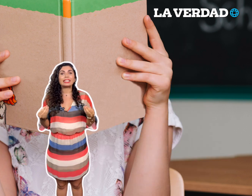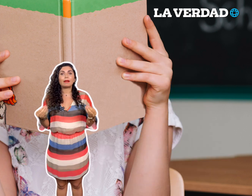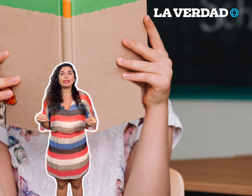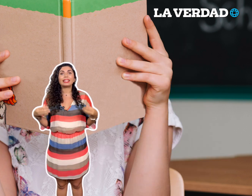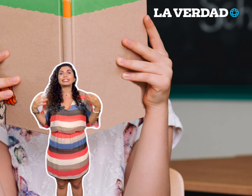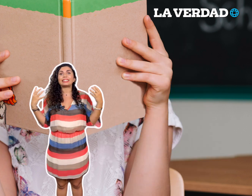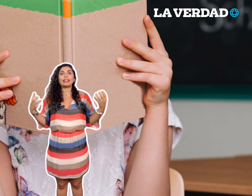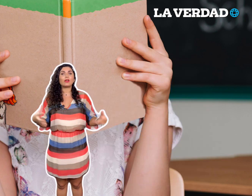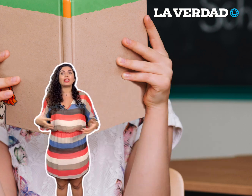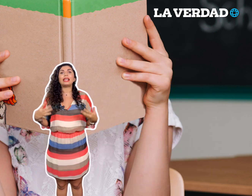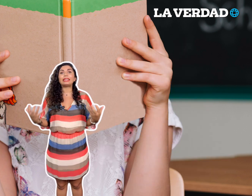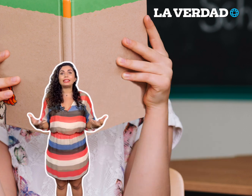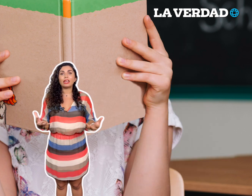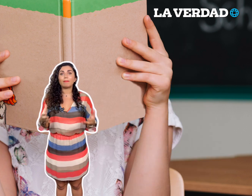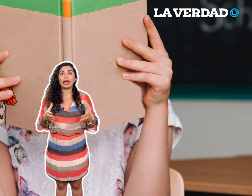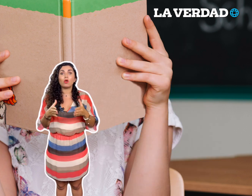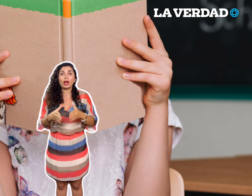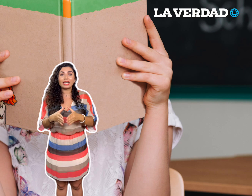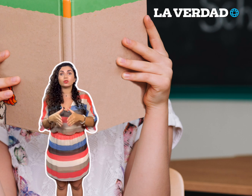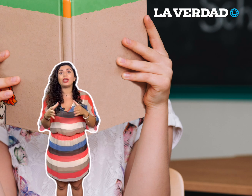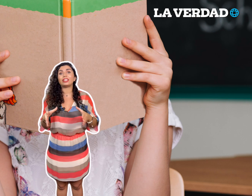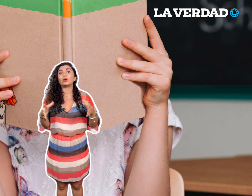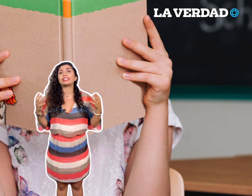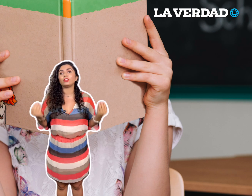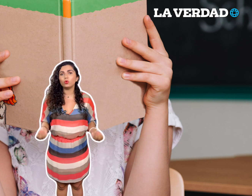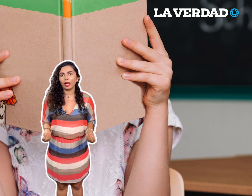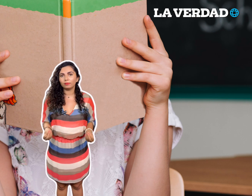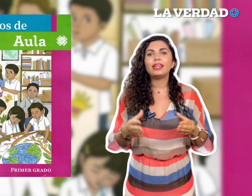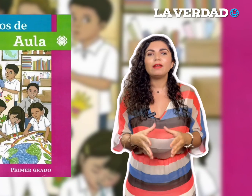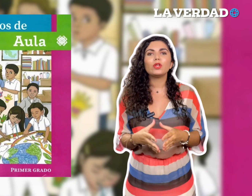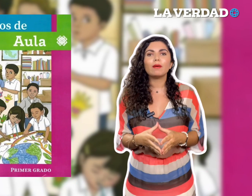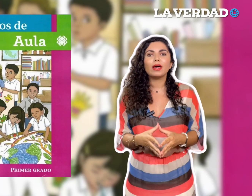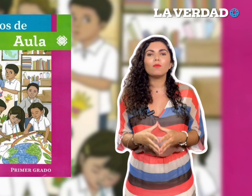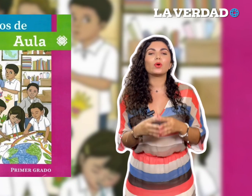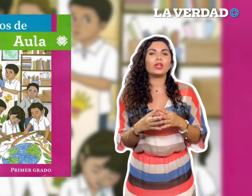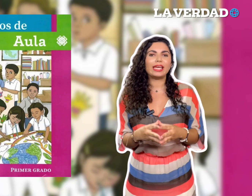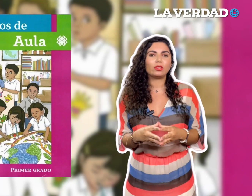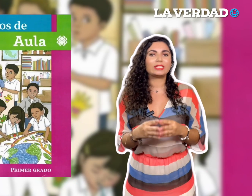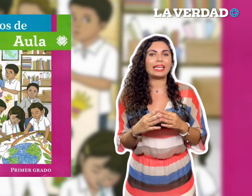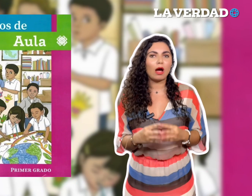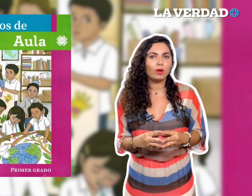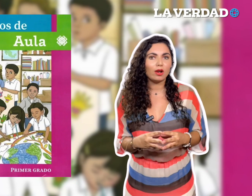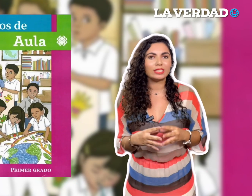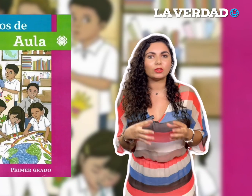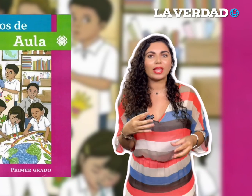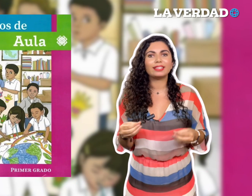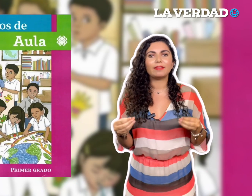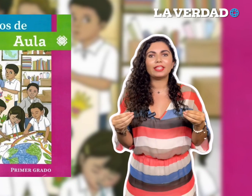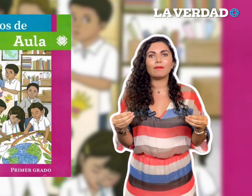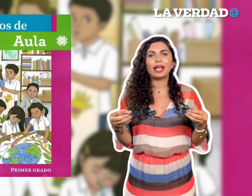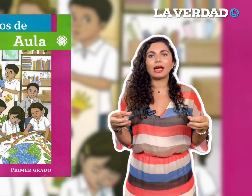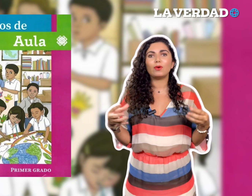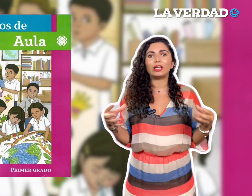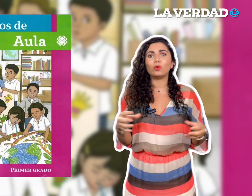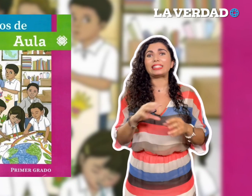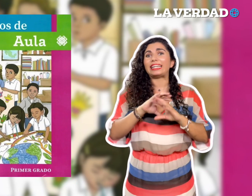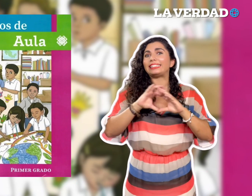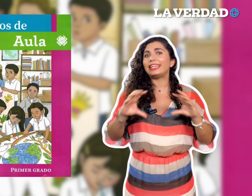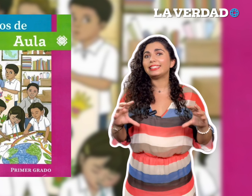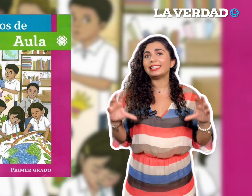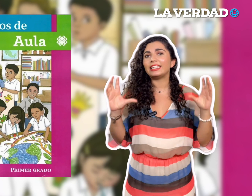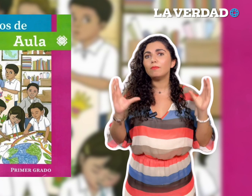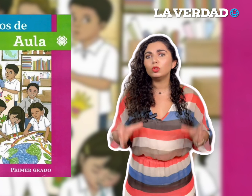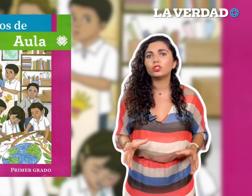reforzando las herramientas que se le dieron en el kinder para lograr su lectoescritura. En el libro llamado Proyectos de Aula, los estudiantes deben llevar a cabo